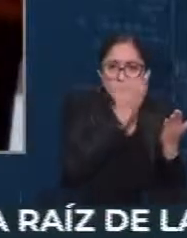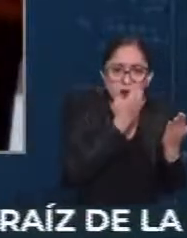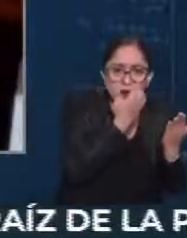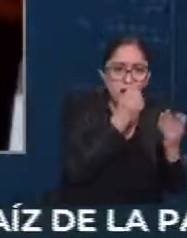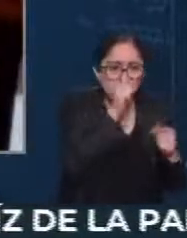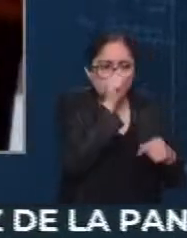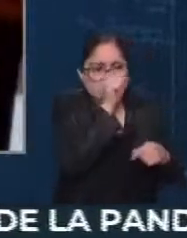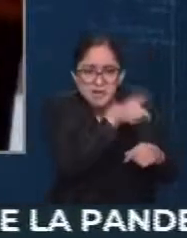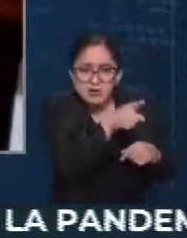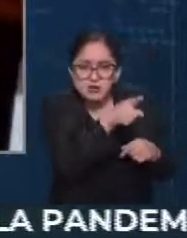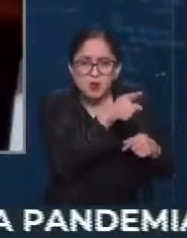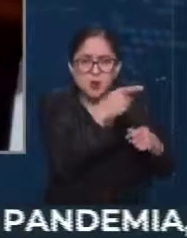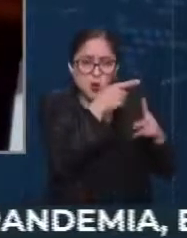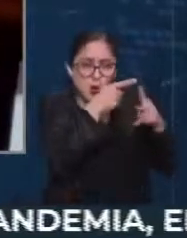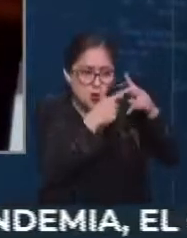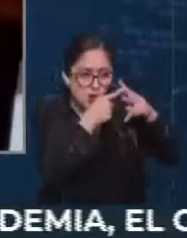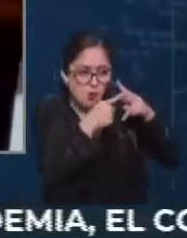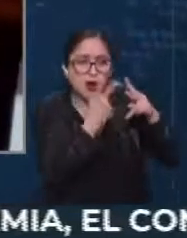y quebrados, etcétera.